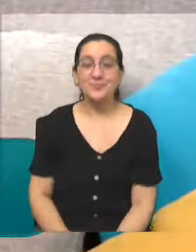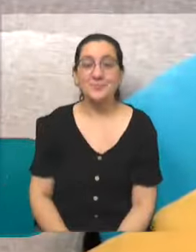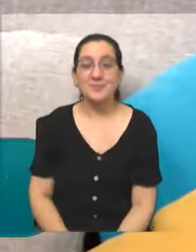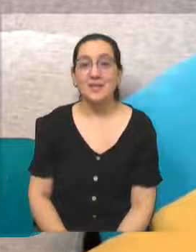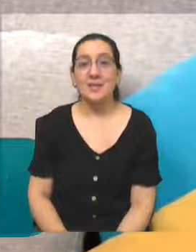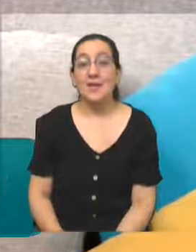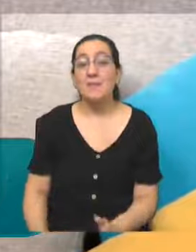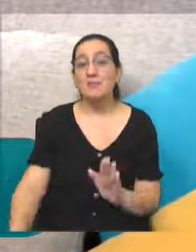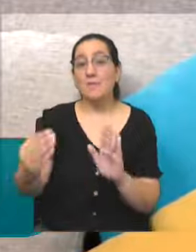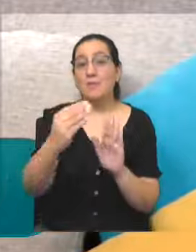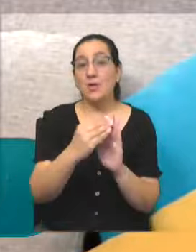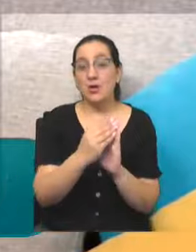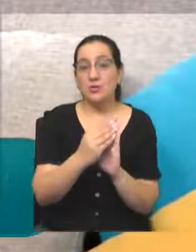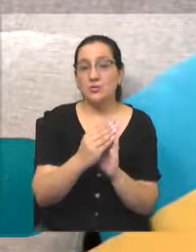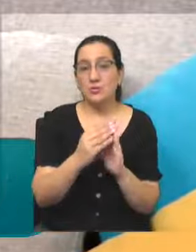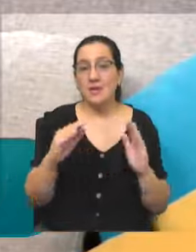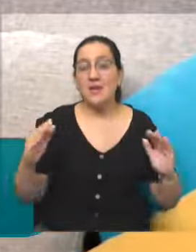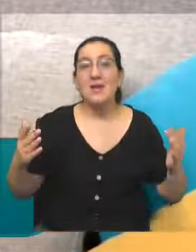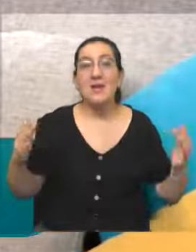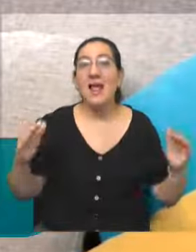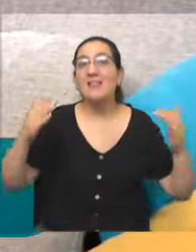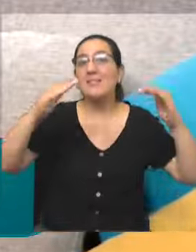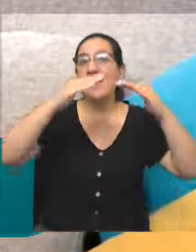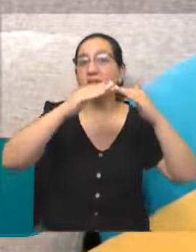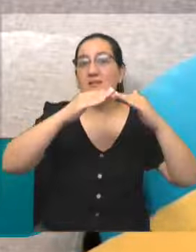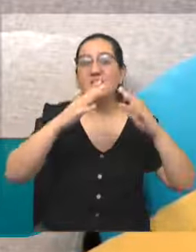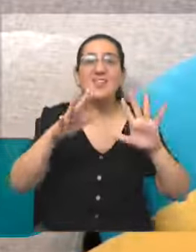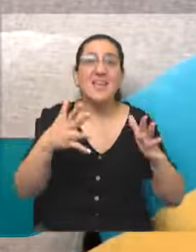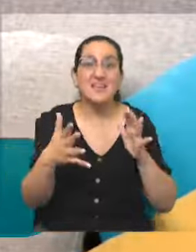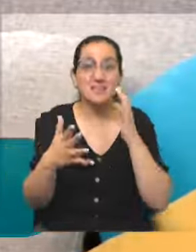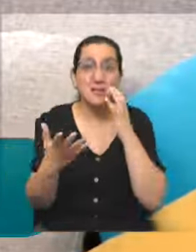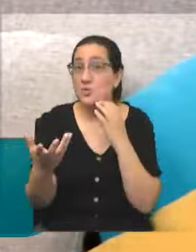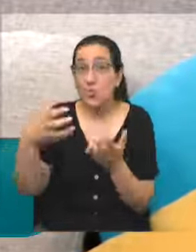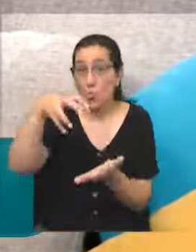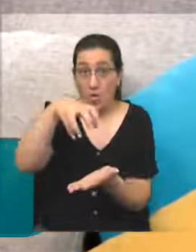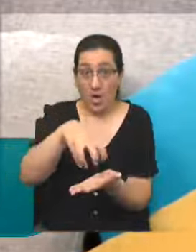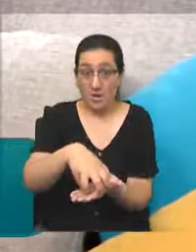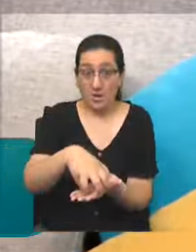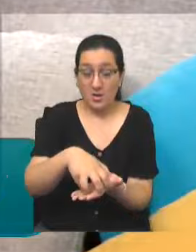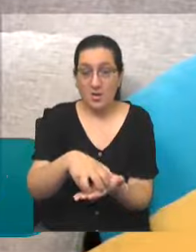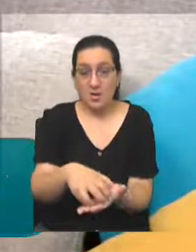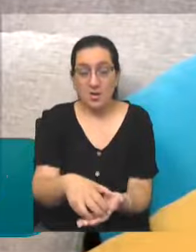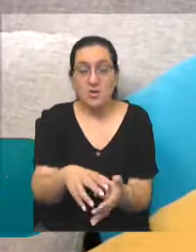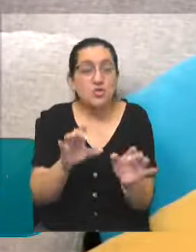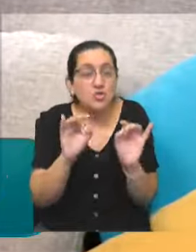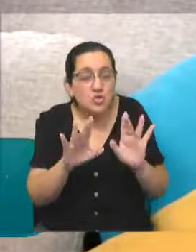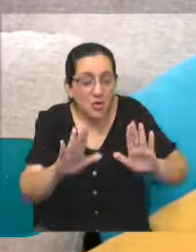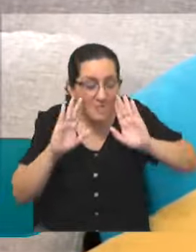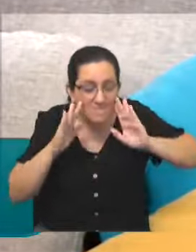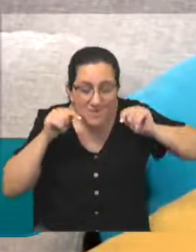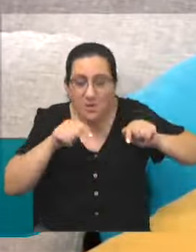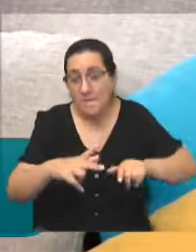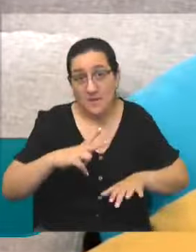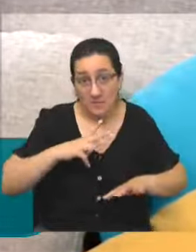vamos a ponerlo en el altar. ¿Qué es el altar? ¿Qué es el altar? El altar es un espacio reservado,